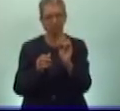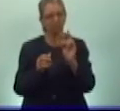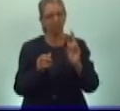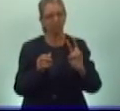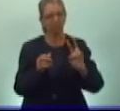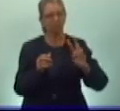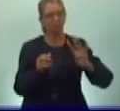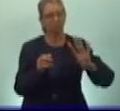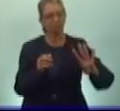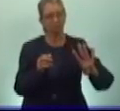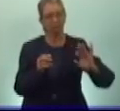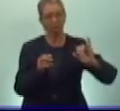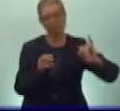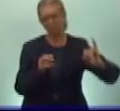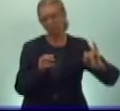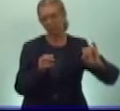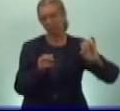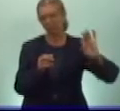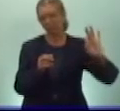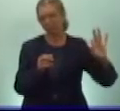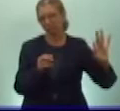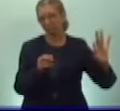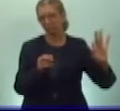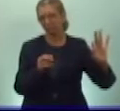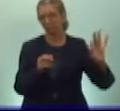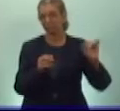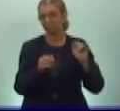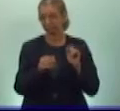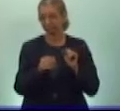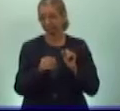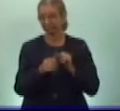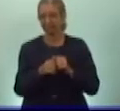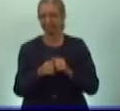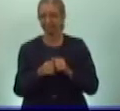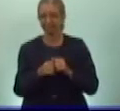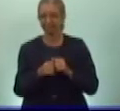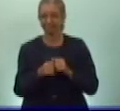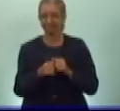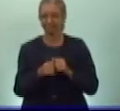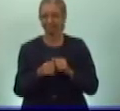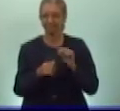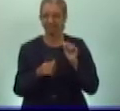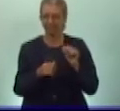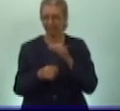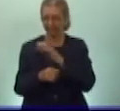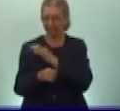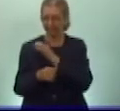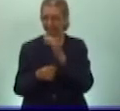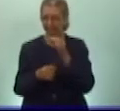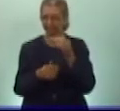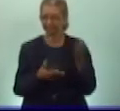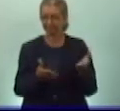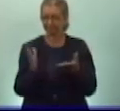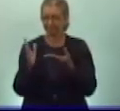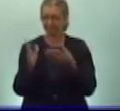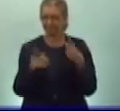4, 6 u 8. Los invito entonces ahora a realizar el siguiente ejercicio.